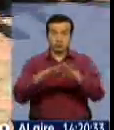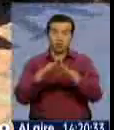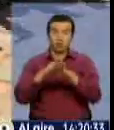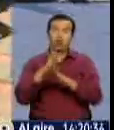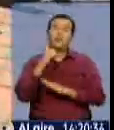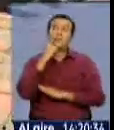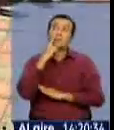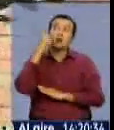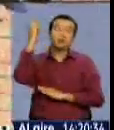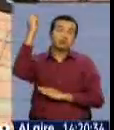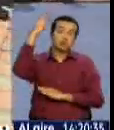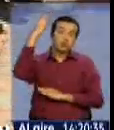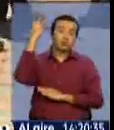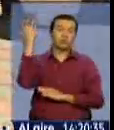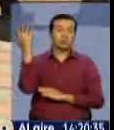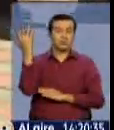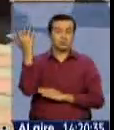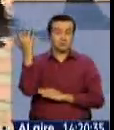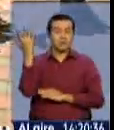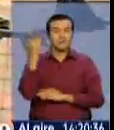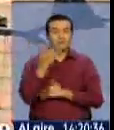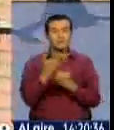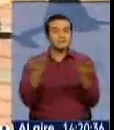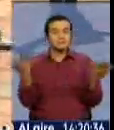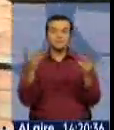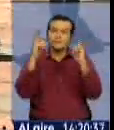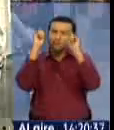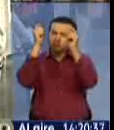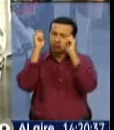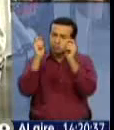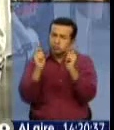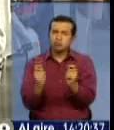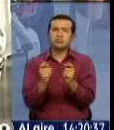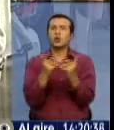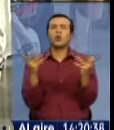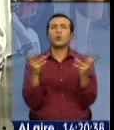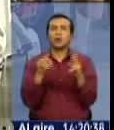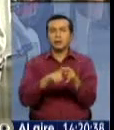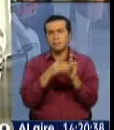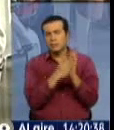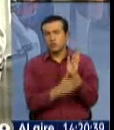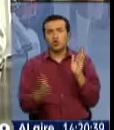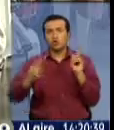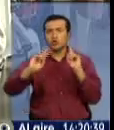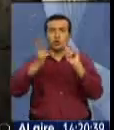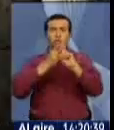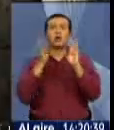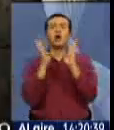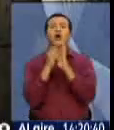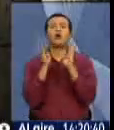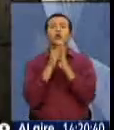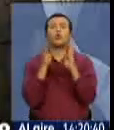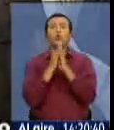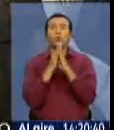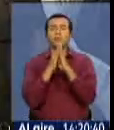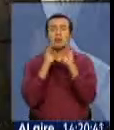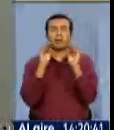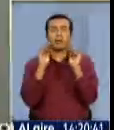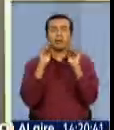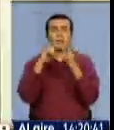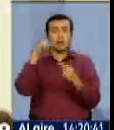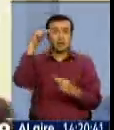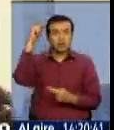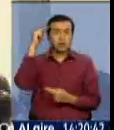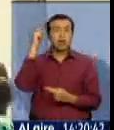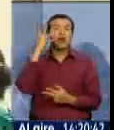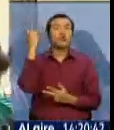Inti. Esta ceremonia ancestral de bendición espiritual marcó el inicio de la segunda cumbre regional de medicinas ancestrales que